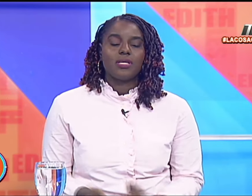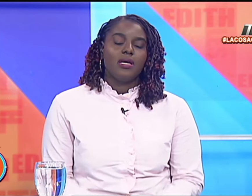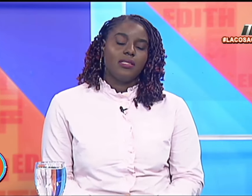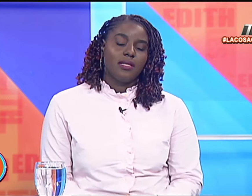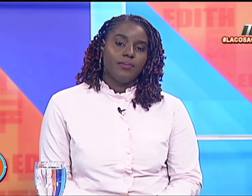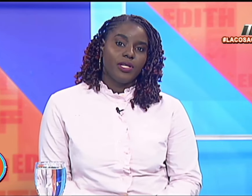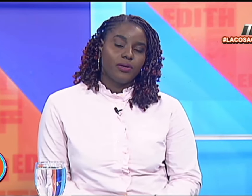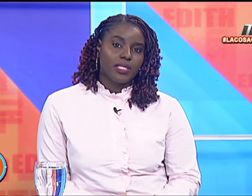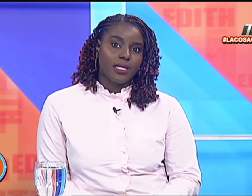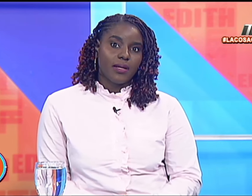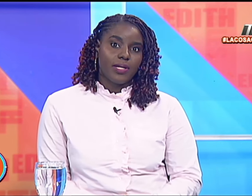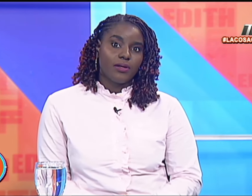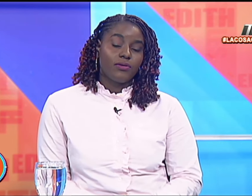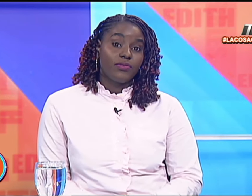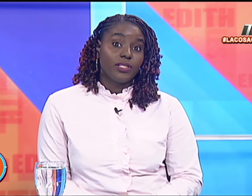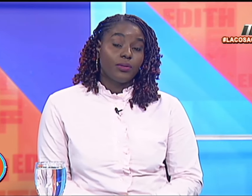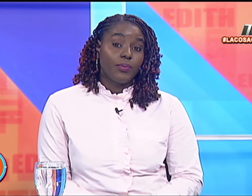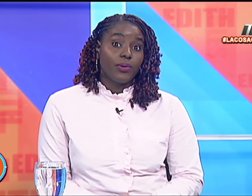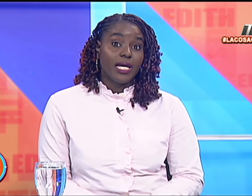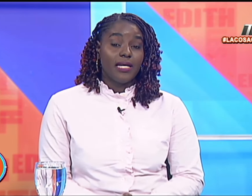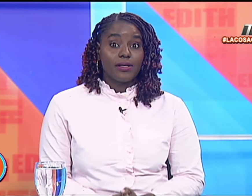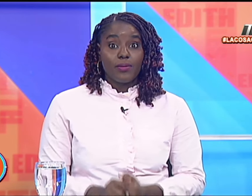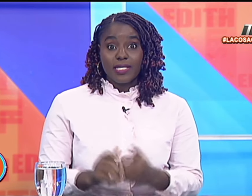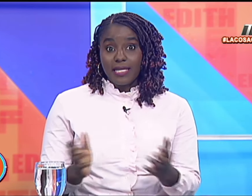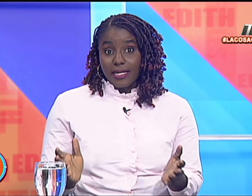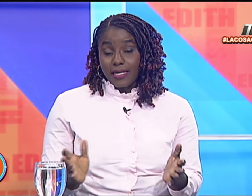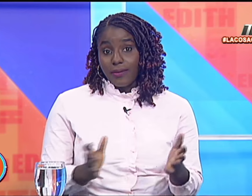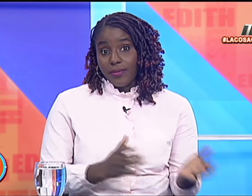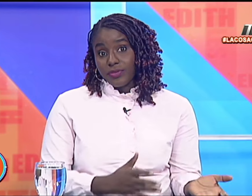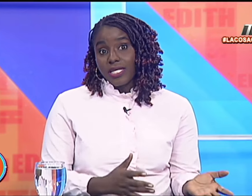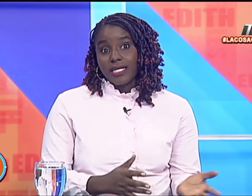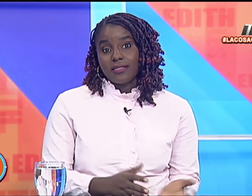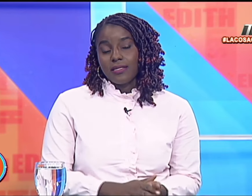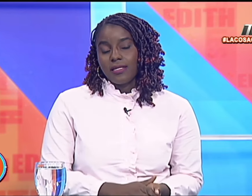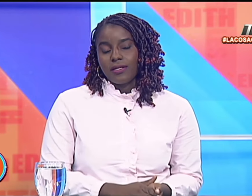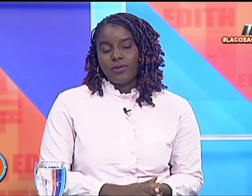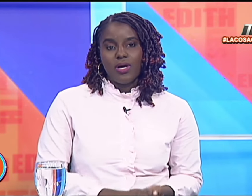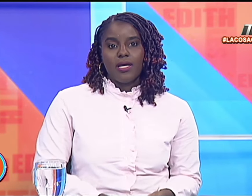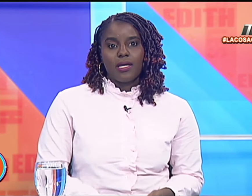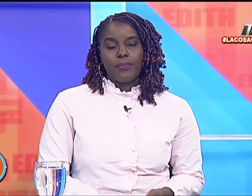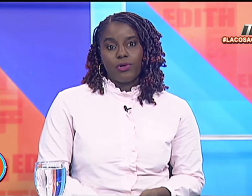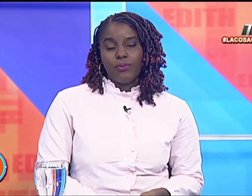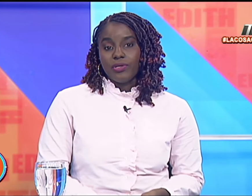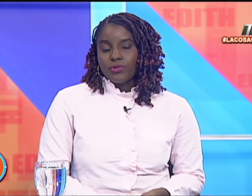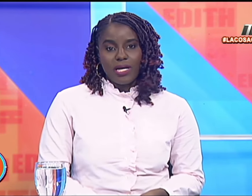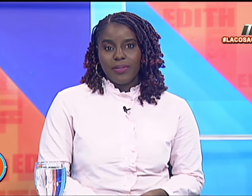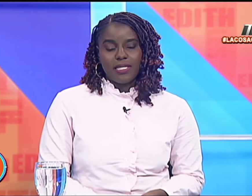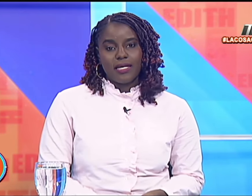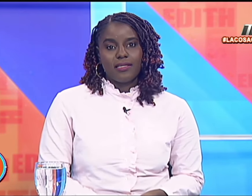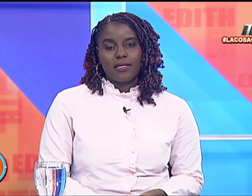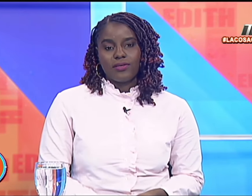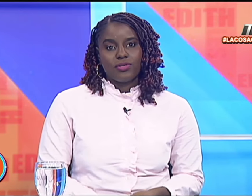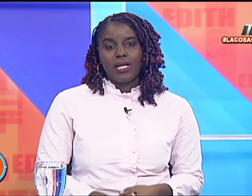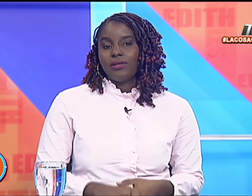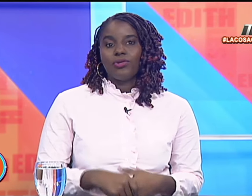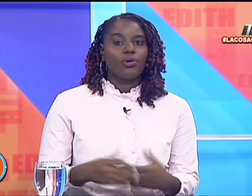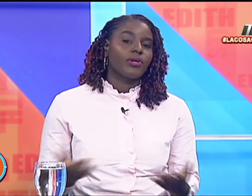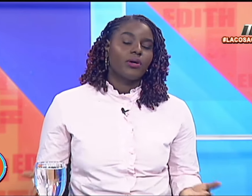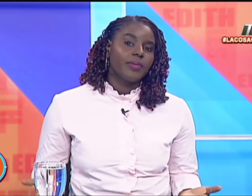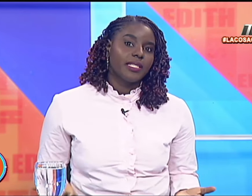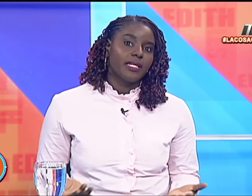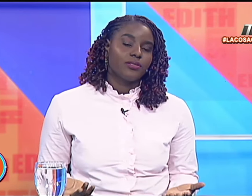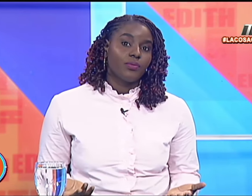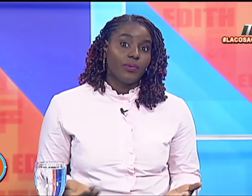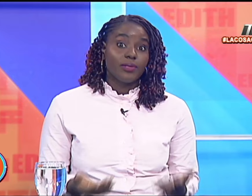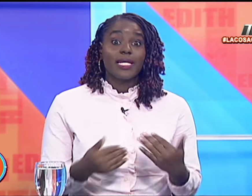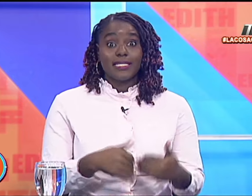entonces dirimir lo que tiene que ver el conflicto por el río Masacre, que vimos que el canciller dijo que por lo menos un arbitraje internacional no lo